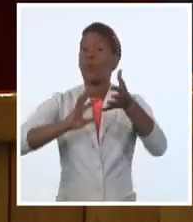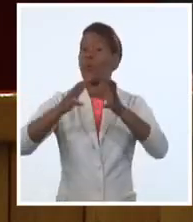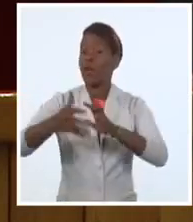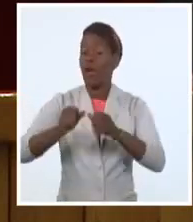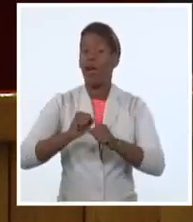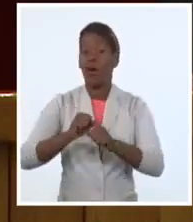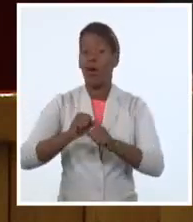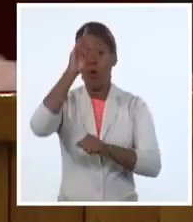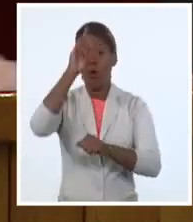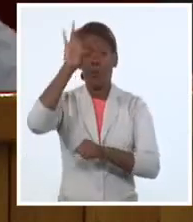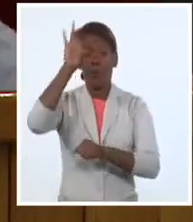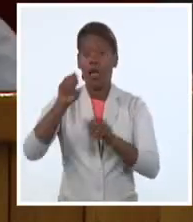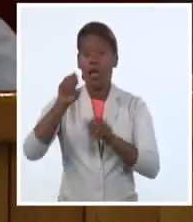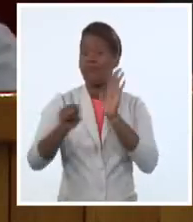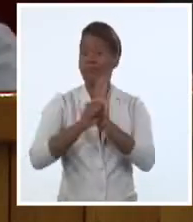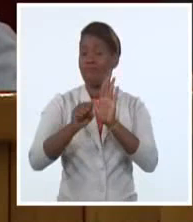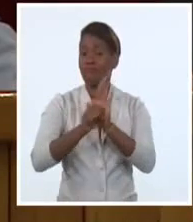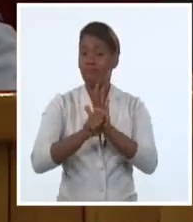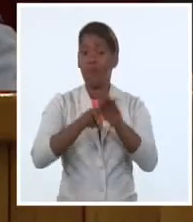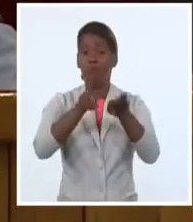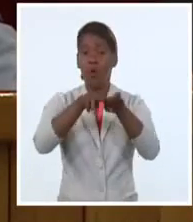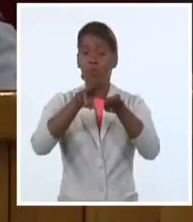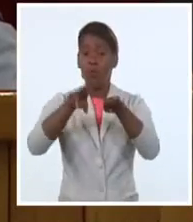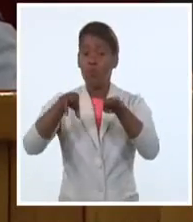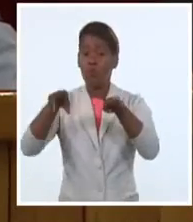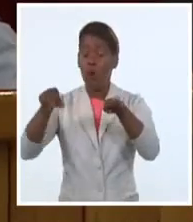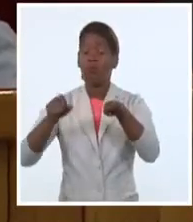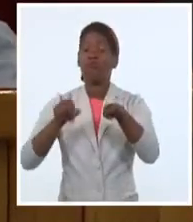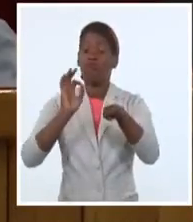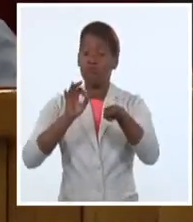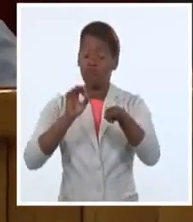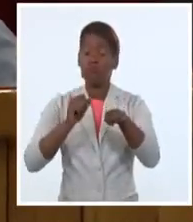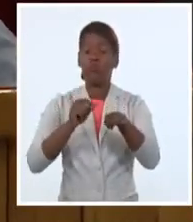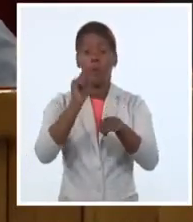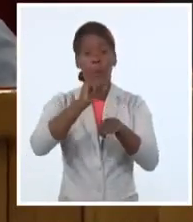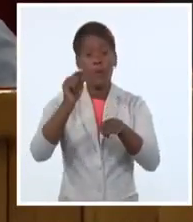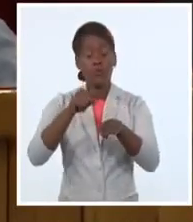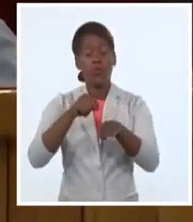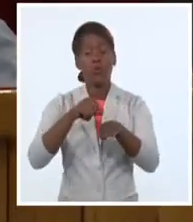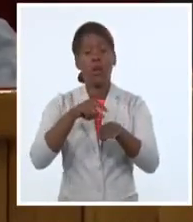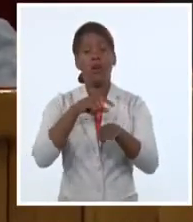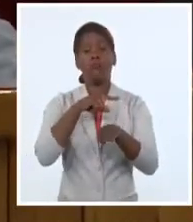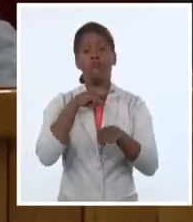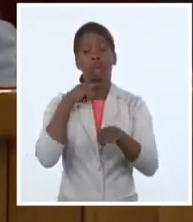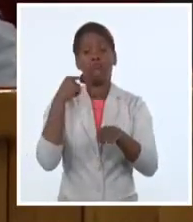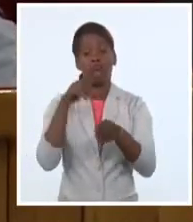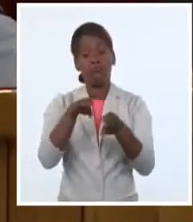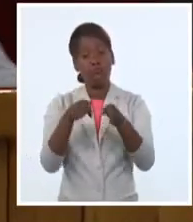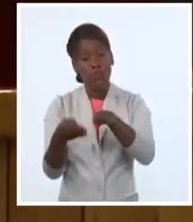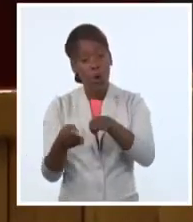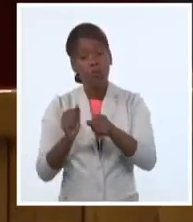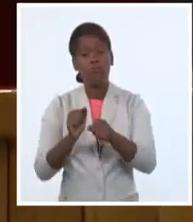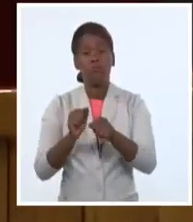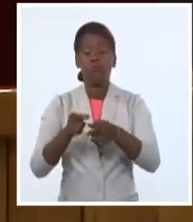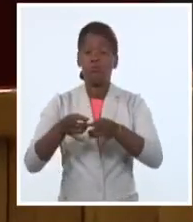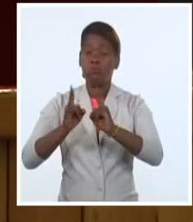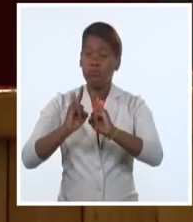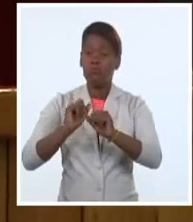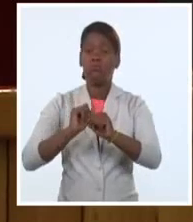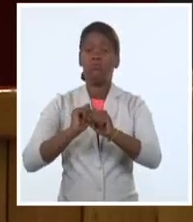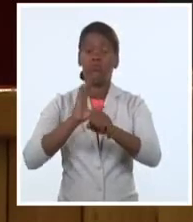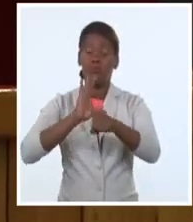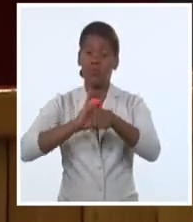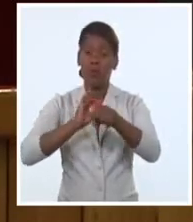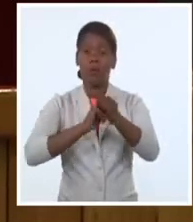y de oxígeno, las muy dolorosas muertes. Las tensiones se incrementaban con las fallas en las plantas eléctricas,